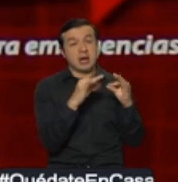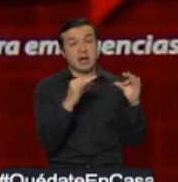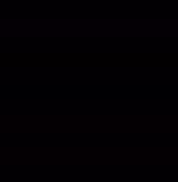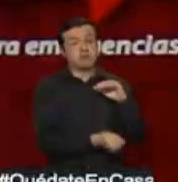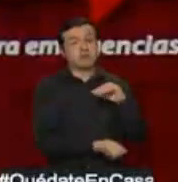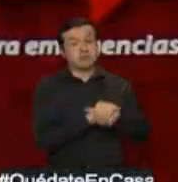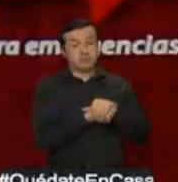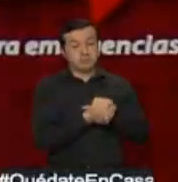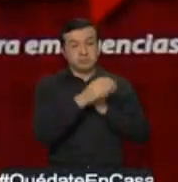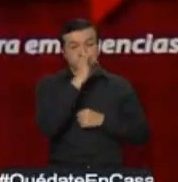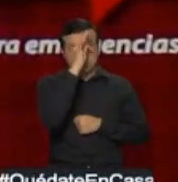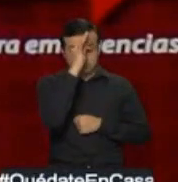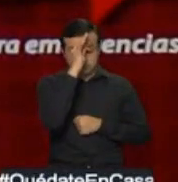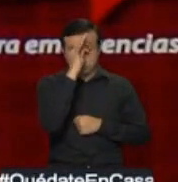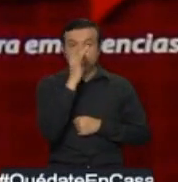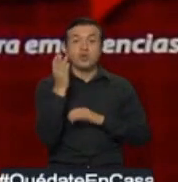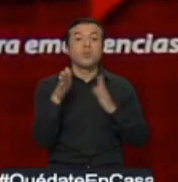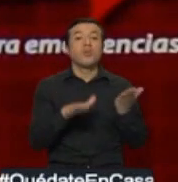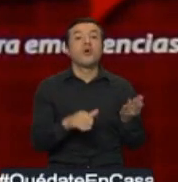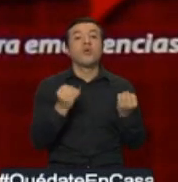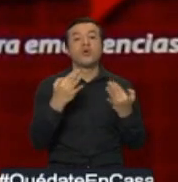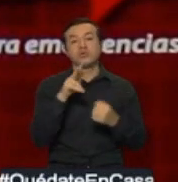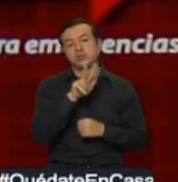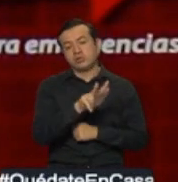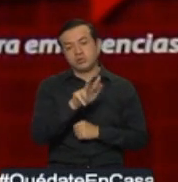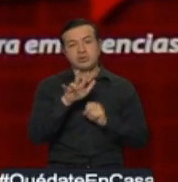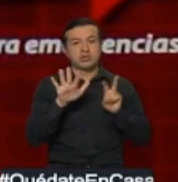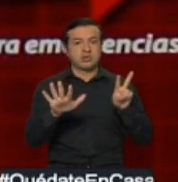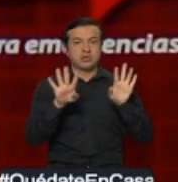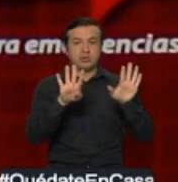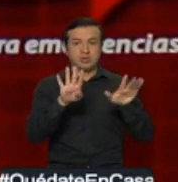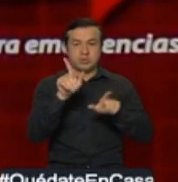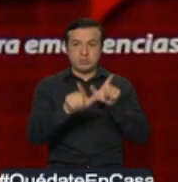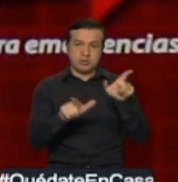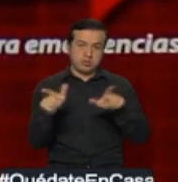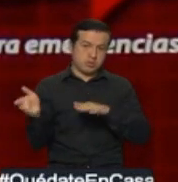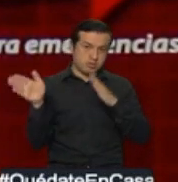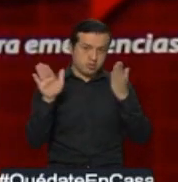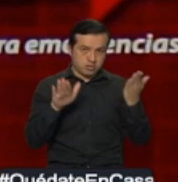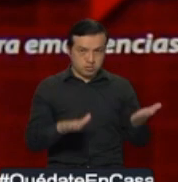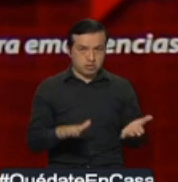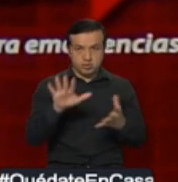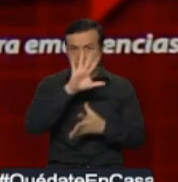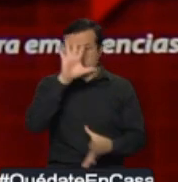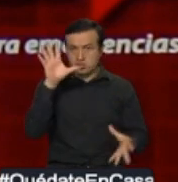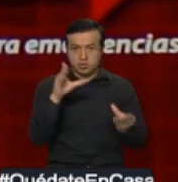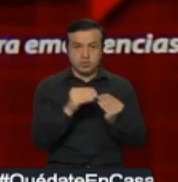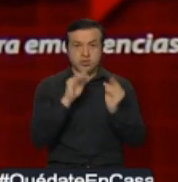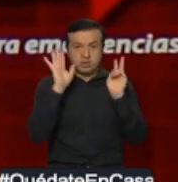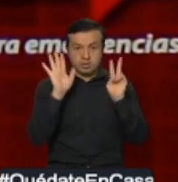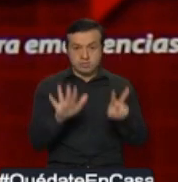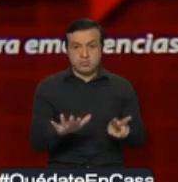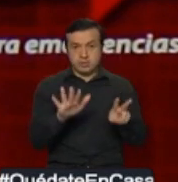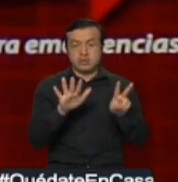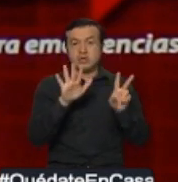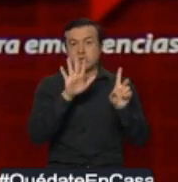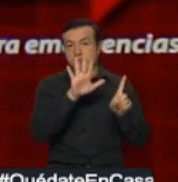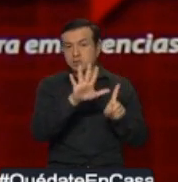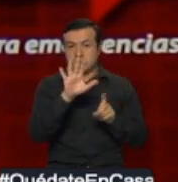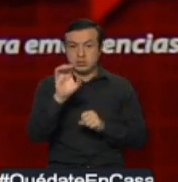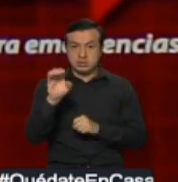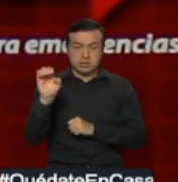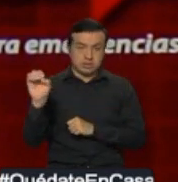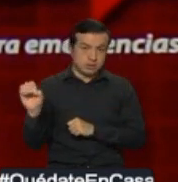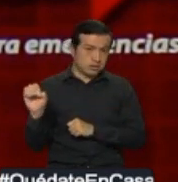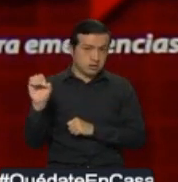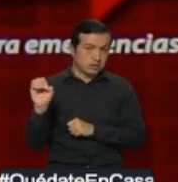pronóstico reservado. Han fallecido 369 personas de este total de 7,600 que dieron positivo